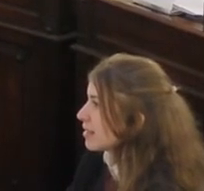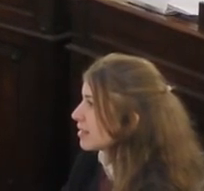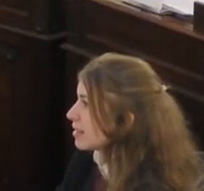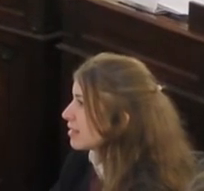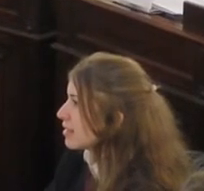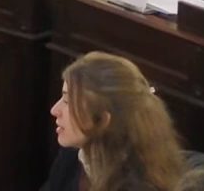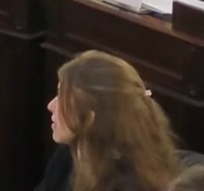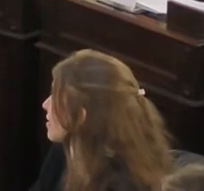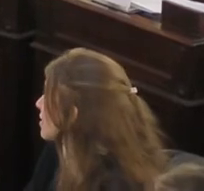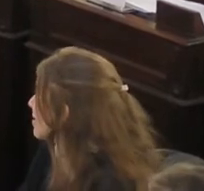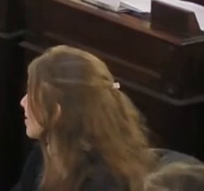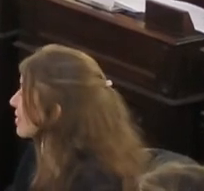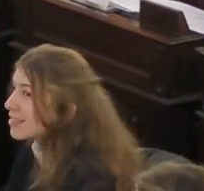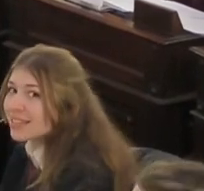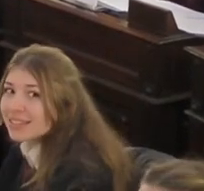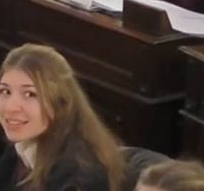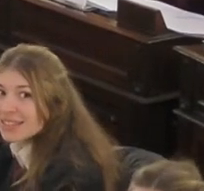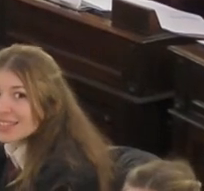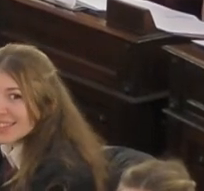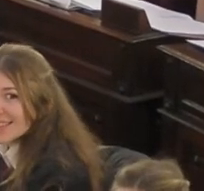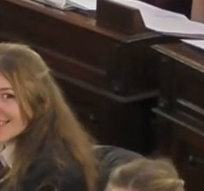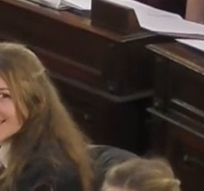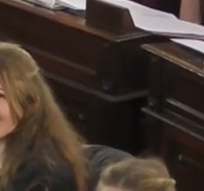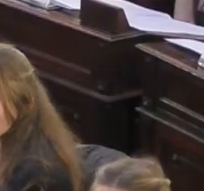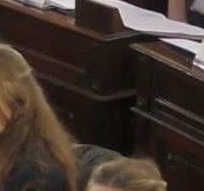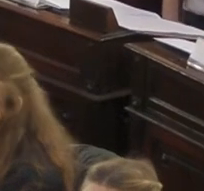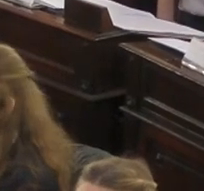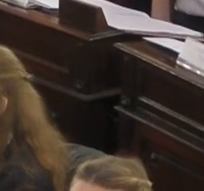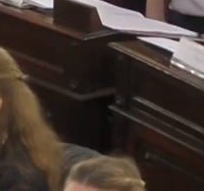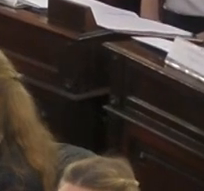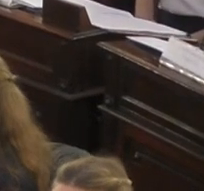Leonel Esquivel. Gastón Fagundés.